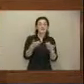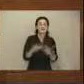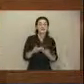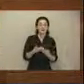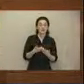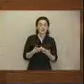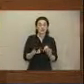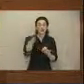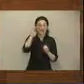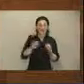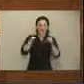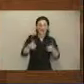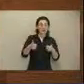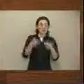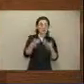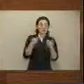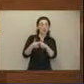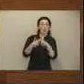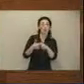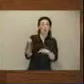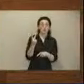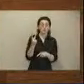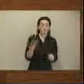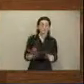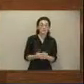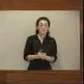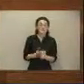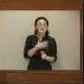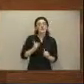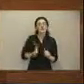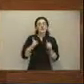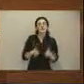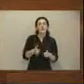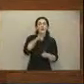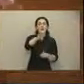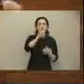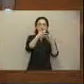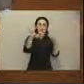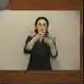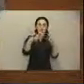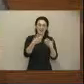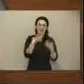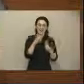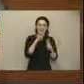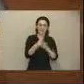la iniciativa. Quiero empezar leyéndoles un párrafo que dice: